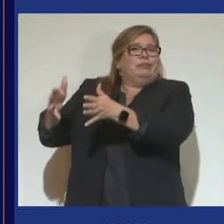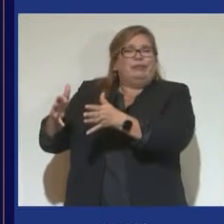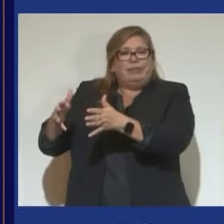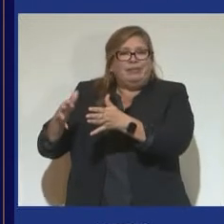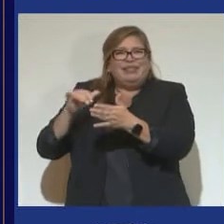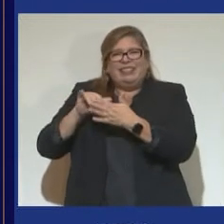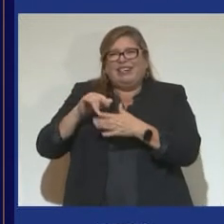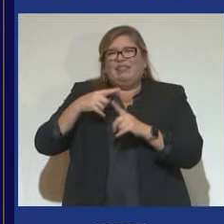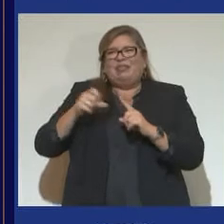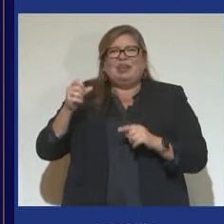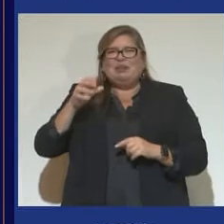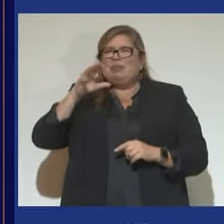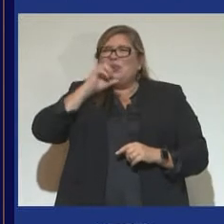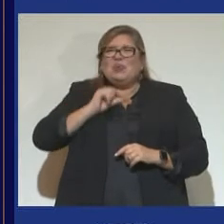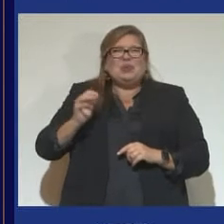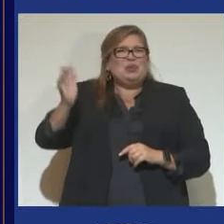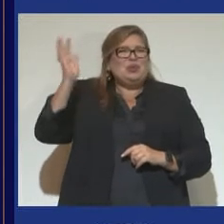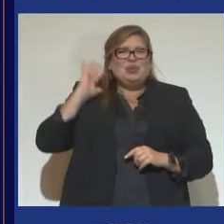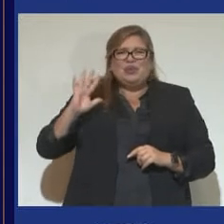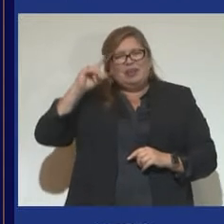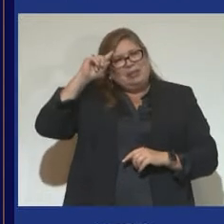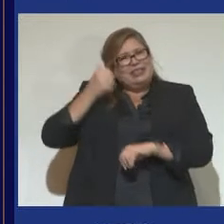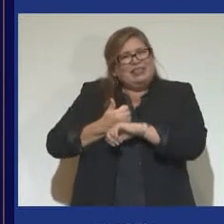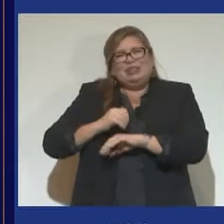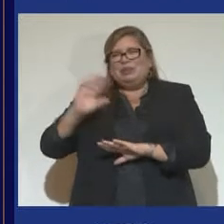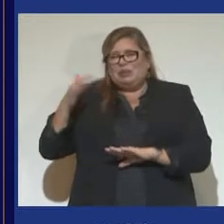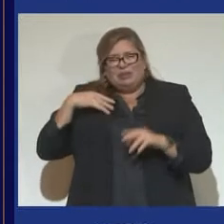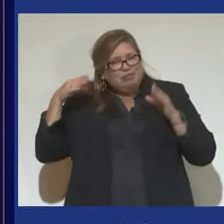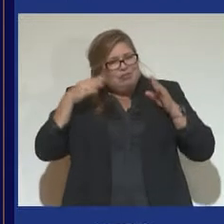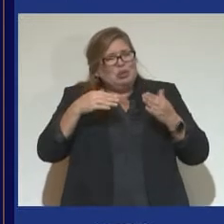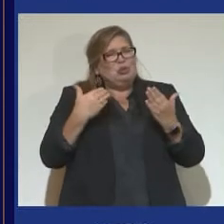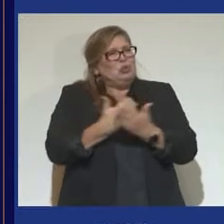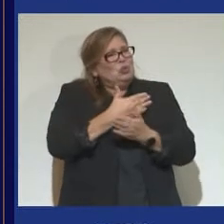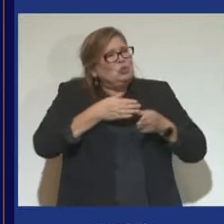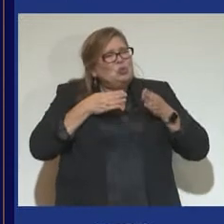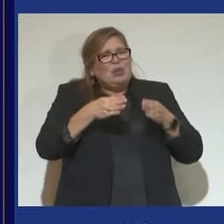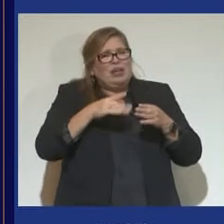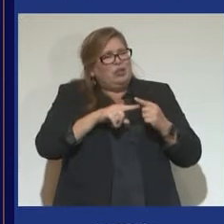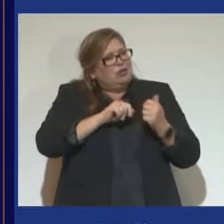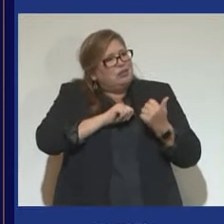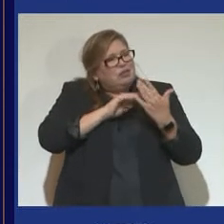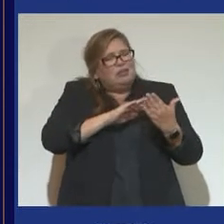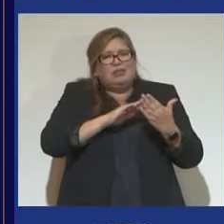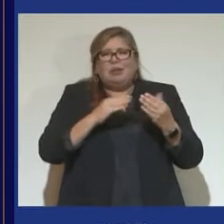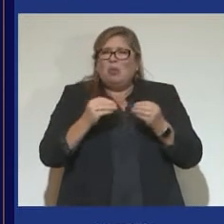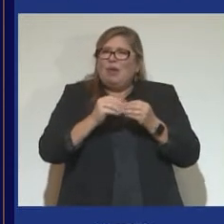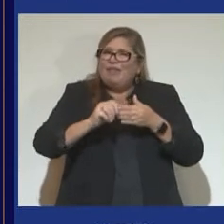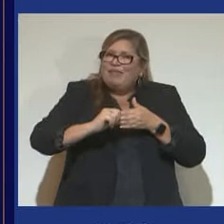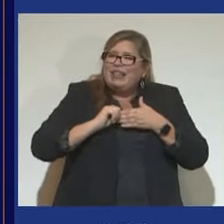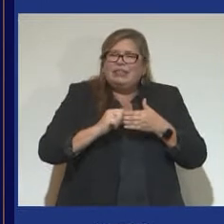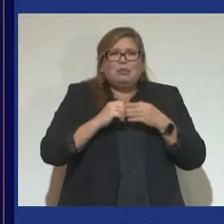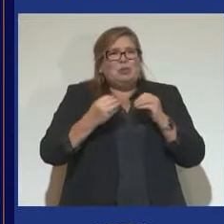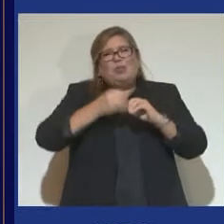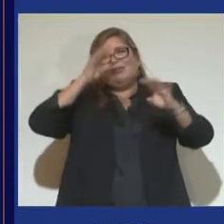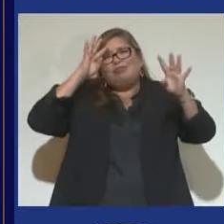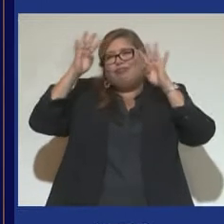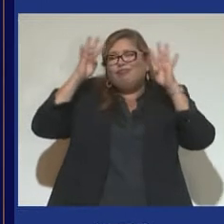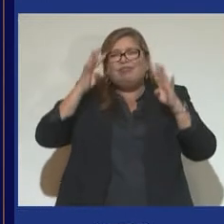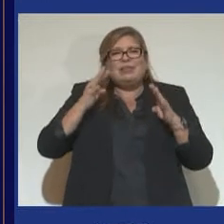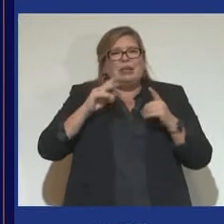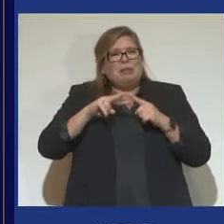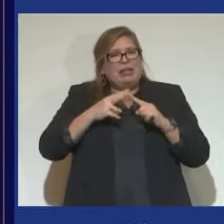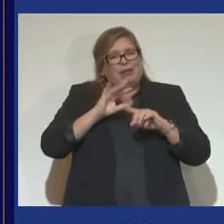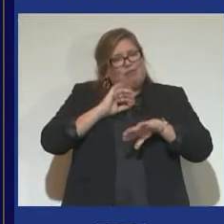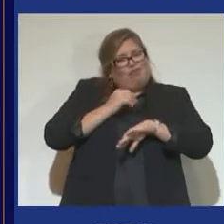tradicionales que hemos heredado de un punto de vista industrial sino de este nuevo apoyo que son parte de esta